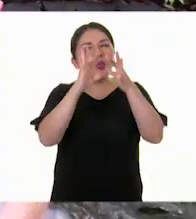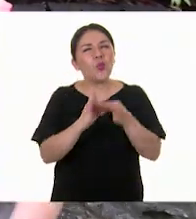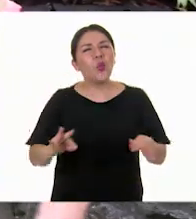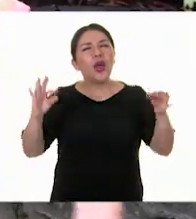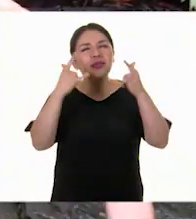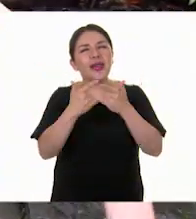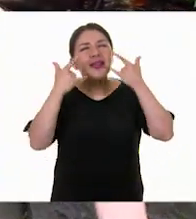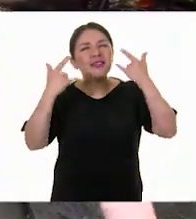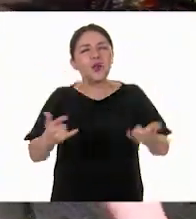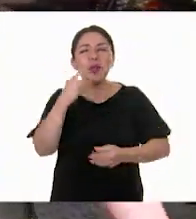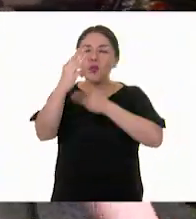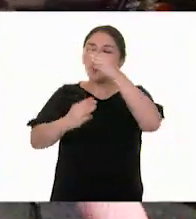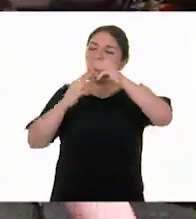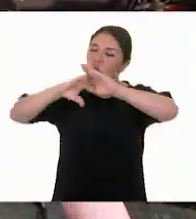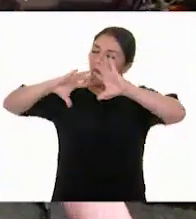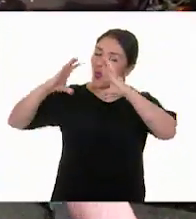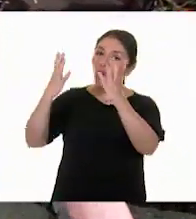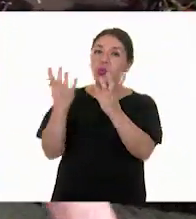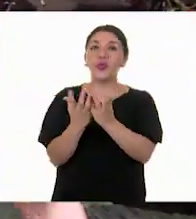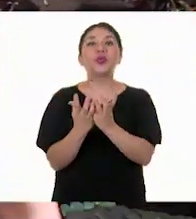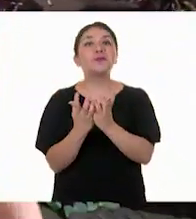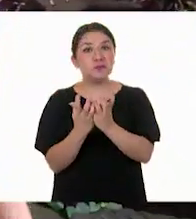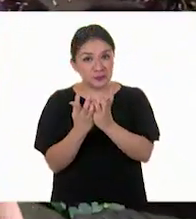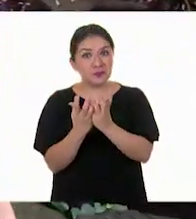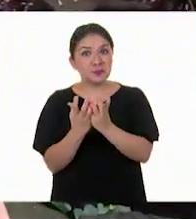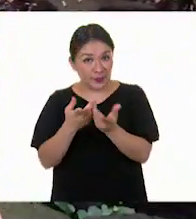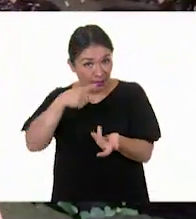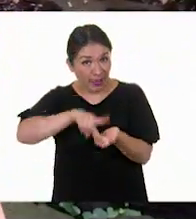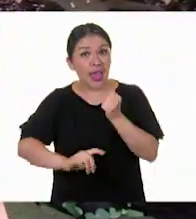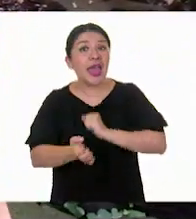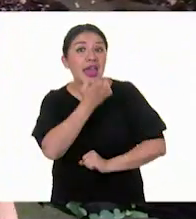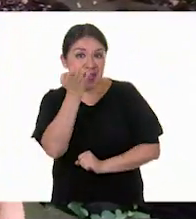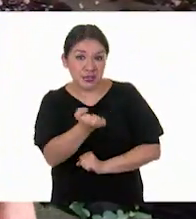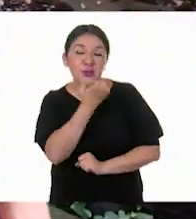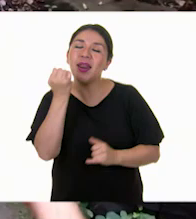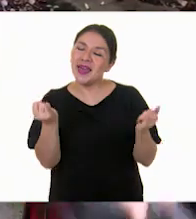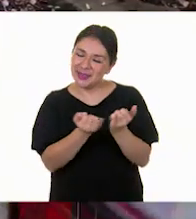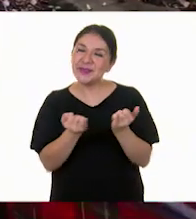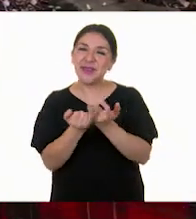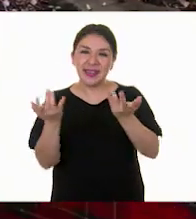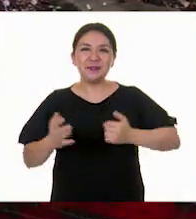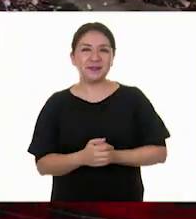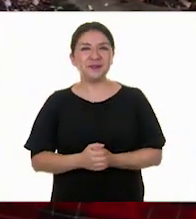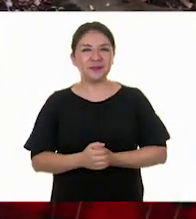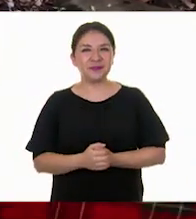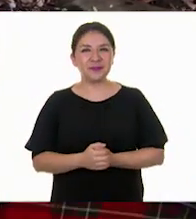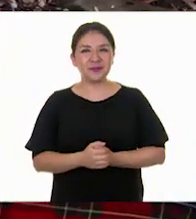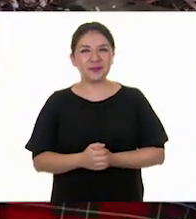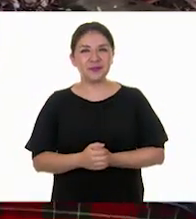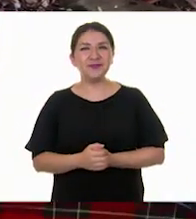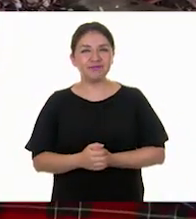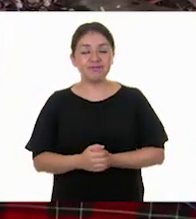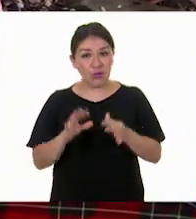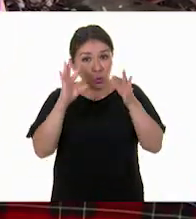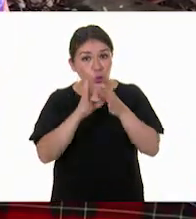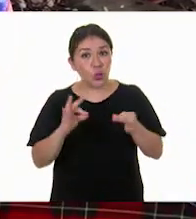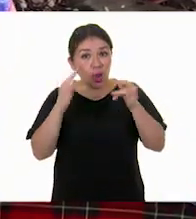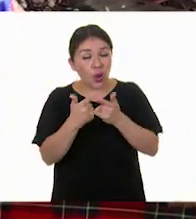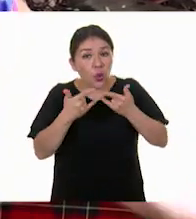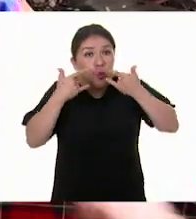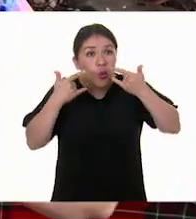cuentos en el mundo entero. Y en la escuela también. Es que contar